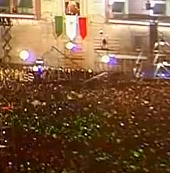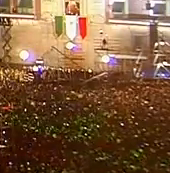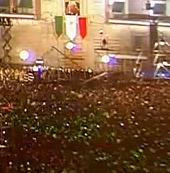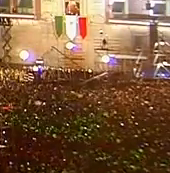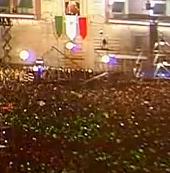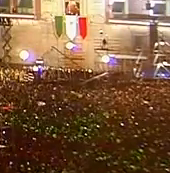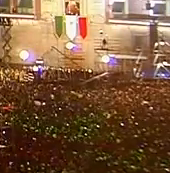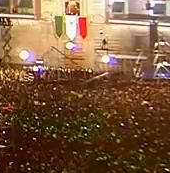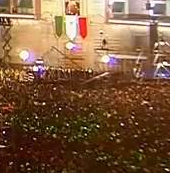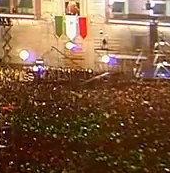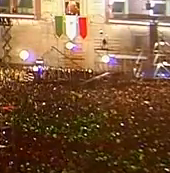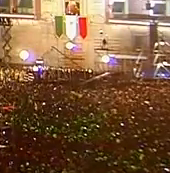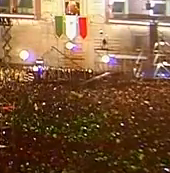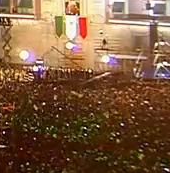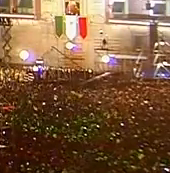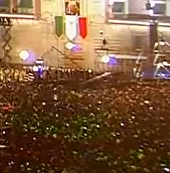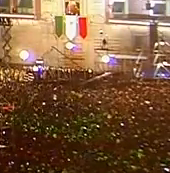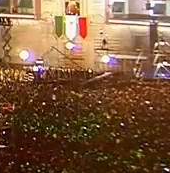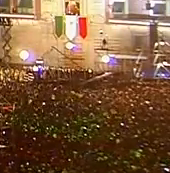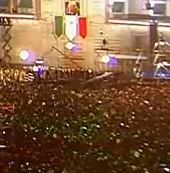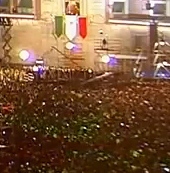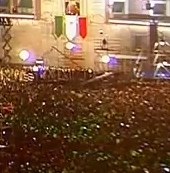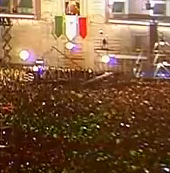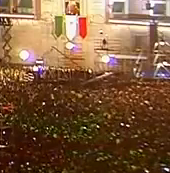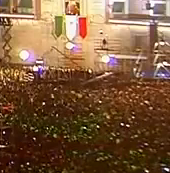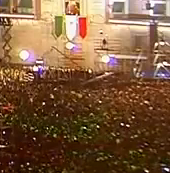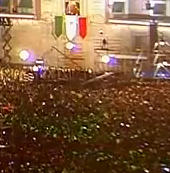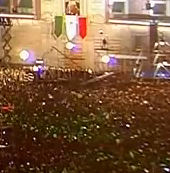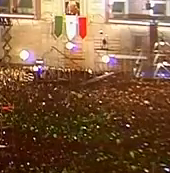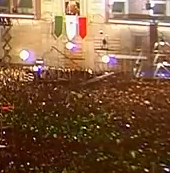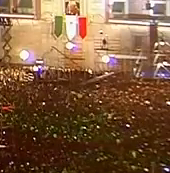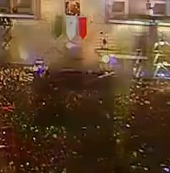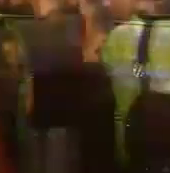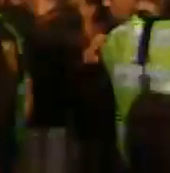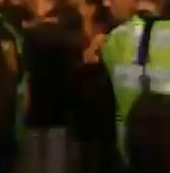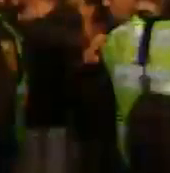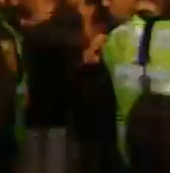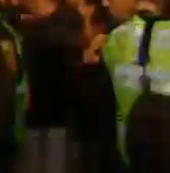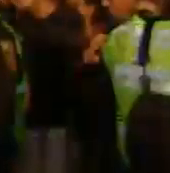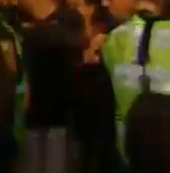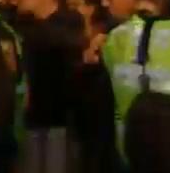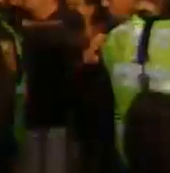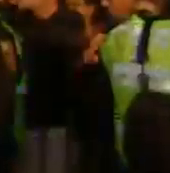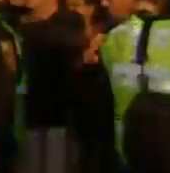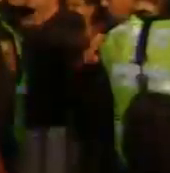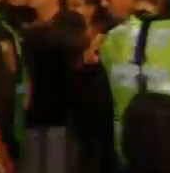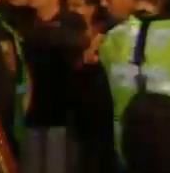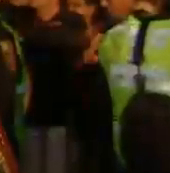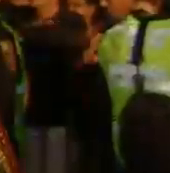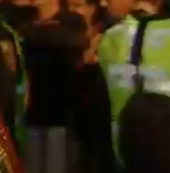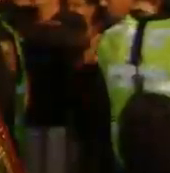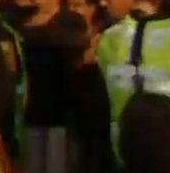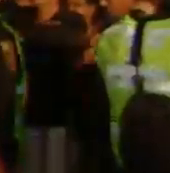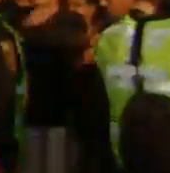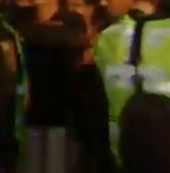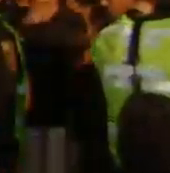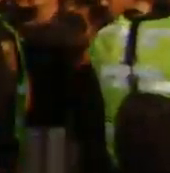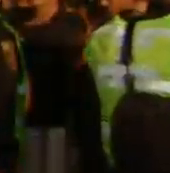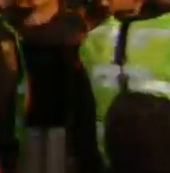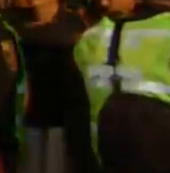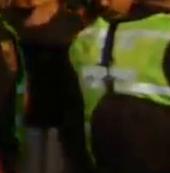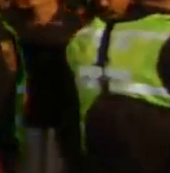están esas tomas que no me dejan mentir de que la noche es espléndida, de que la música suena y resuena y que es una noche maravillosa la de